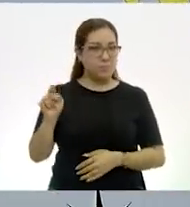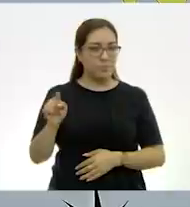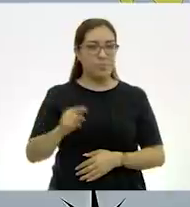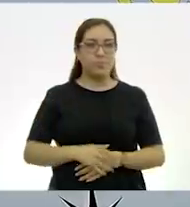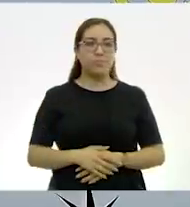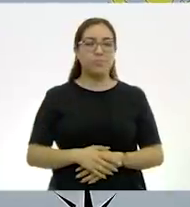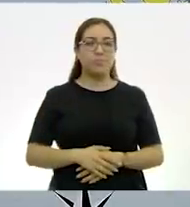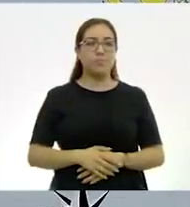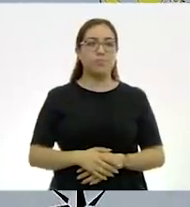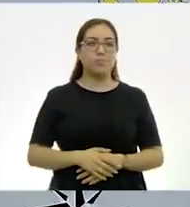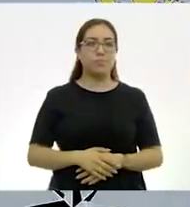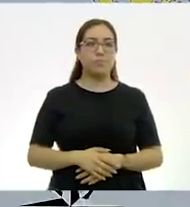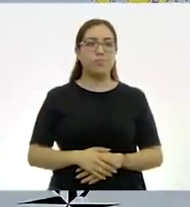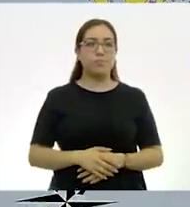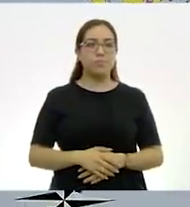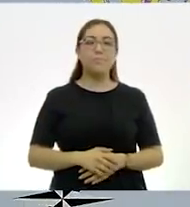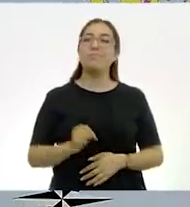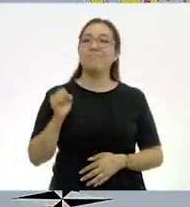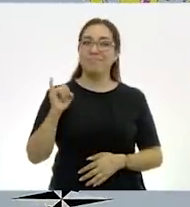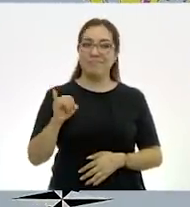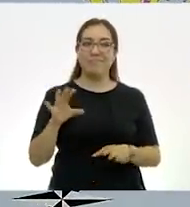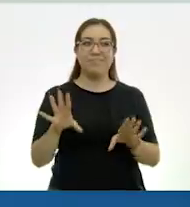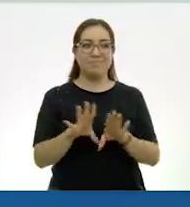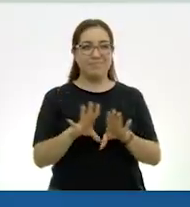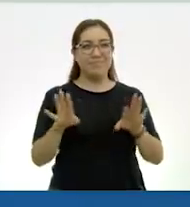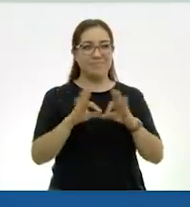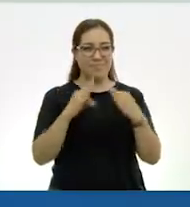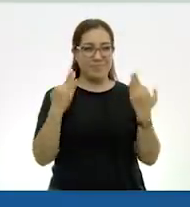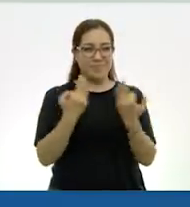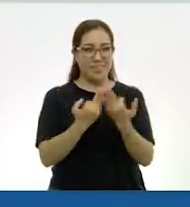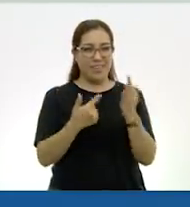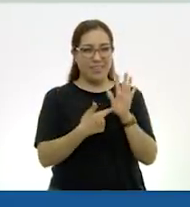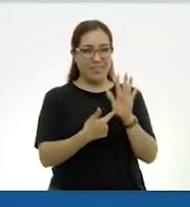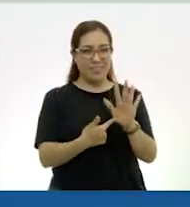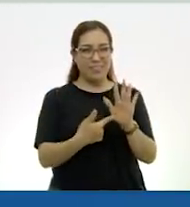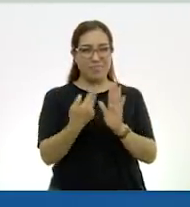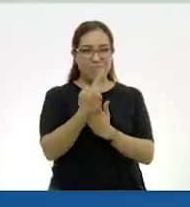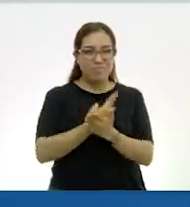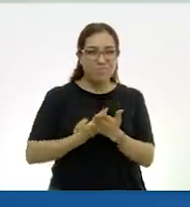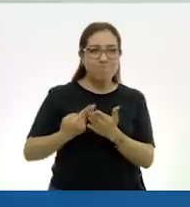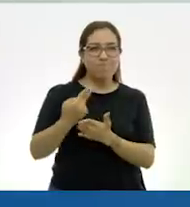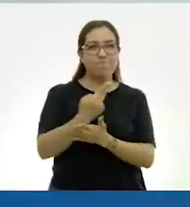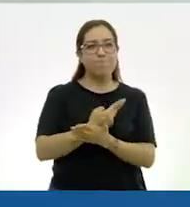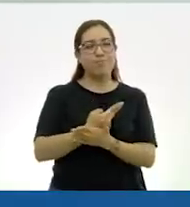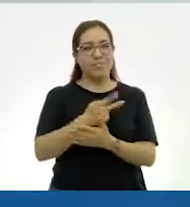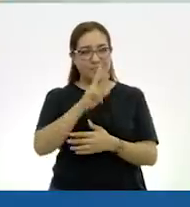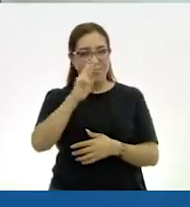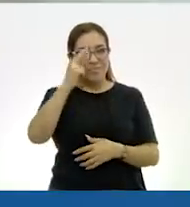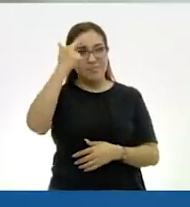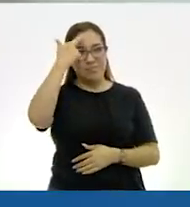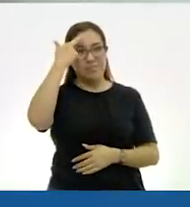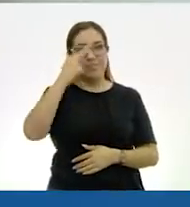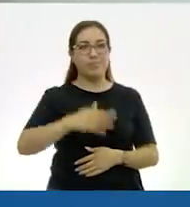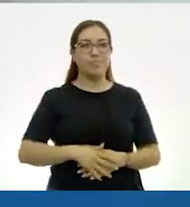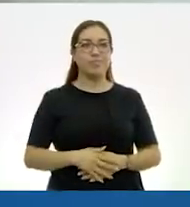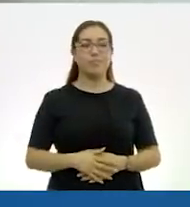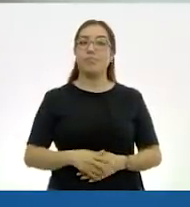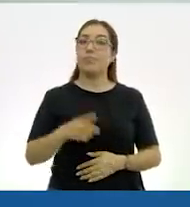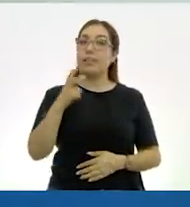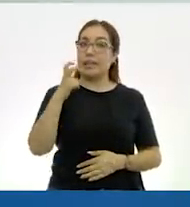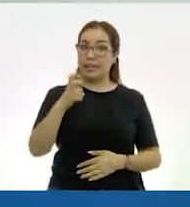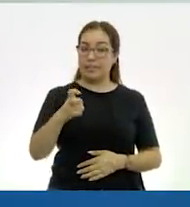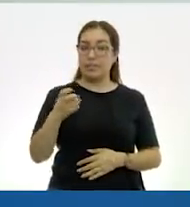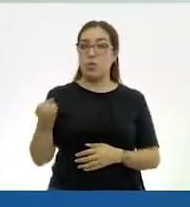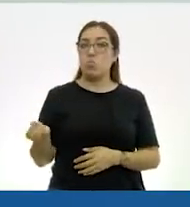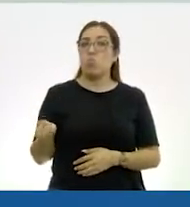tiene, ¿verdad?, los simbolitos. Así es. Que están así. Este sistema de escritura Ajá. se le atribuye a la